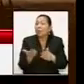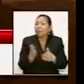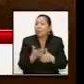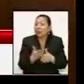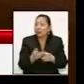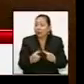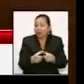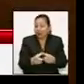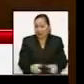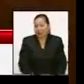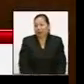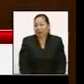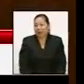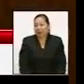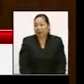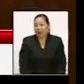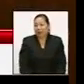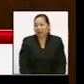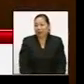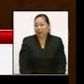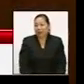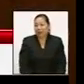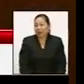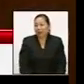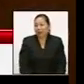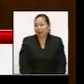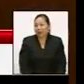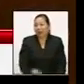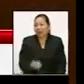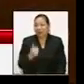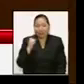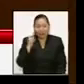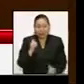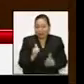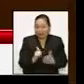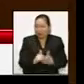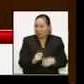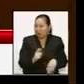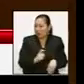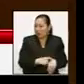en la diligencia de registro. Lo de la grabación fue